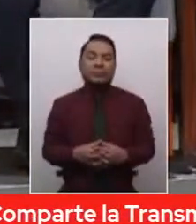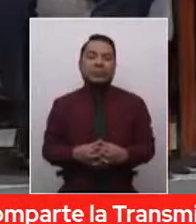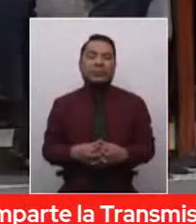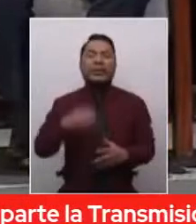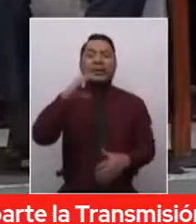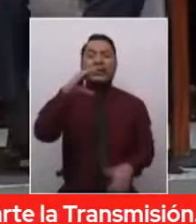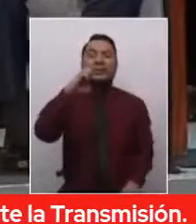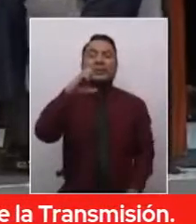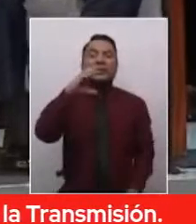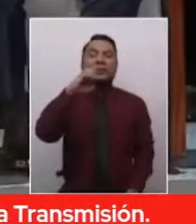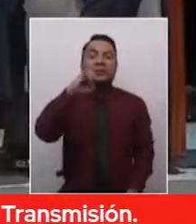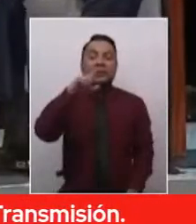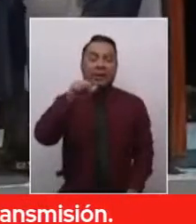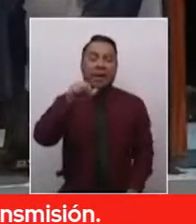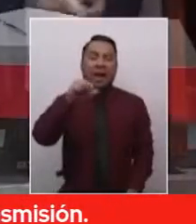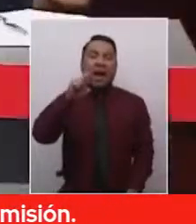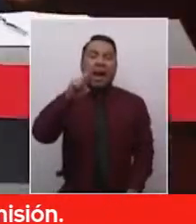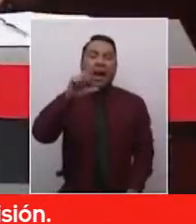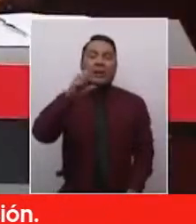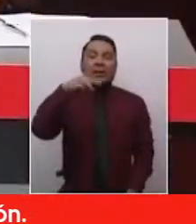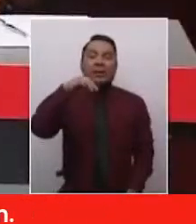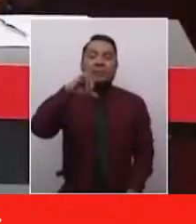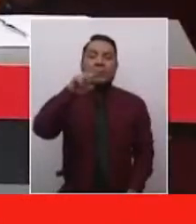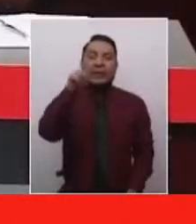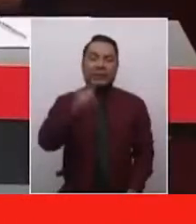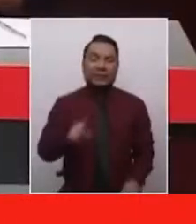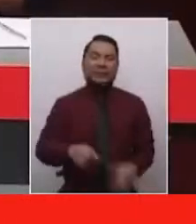Cecilia Ramírez Rivas.